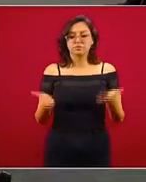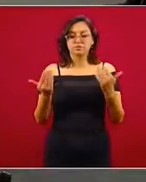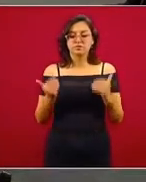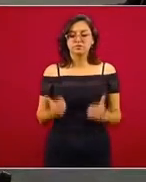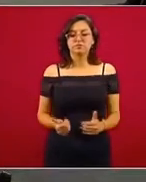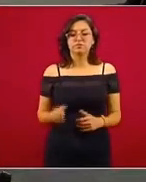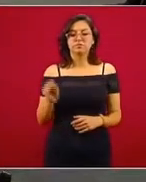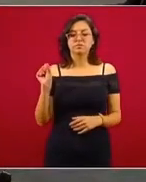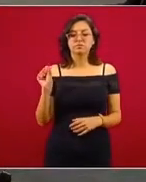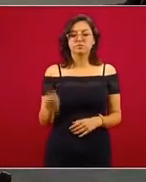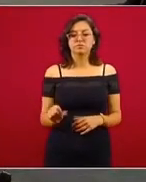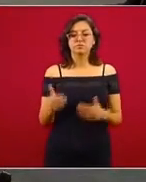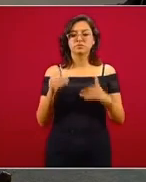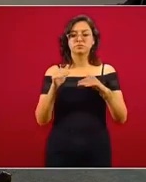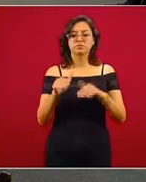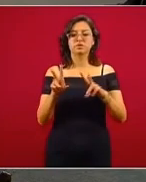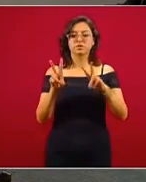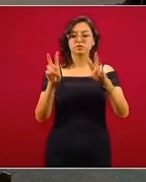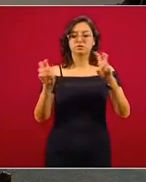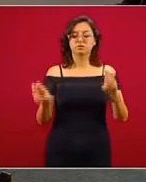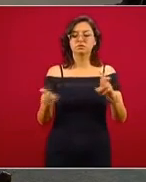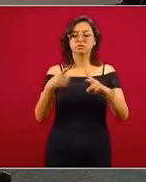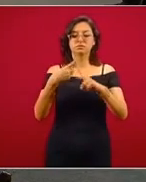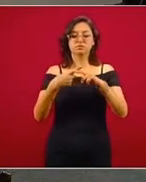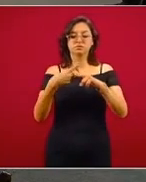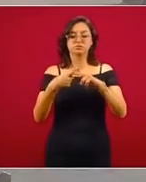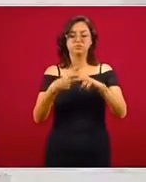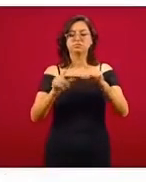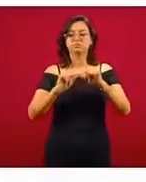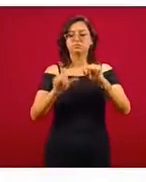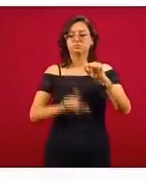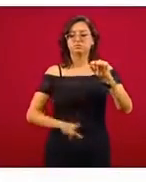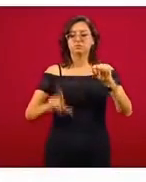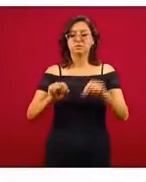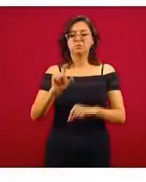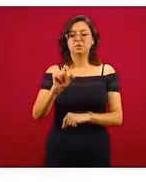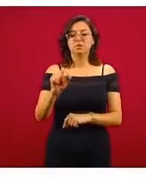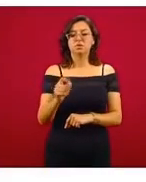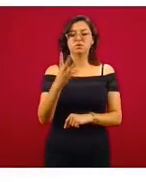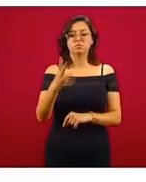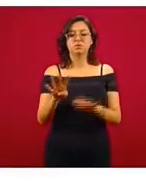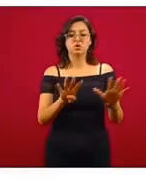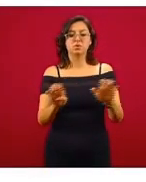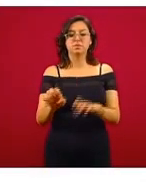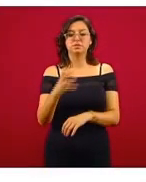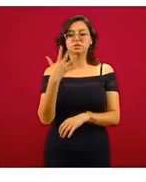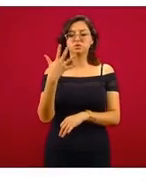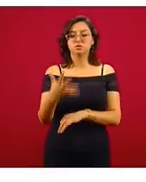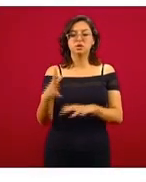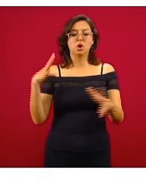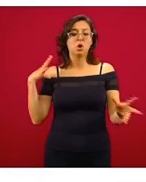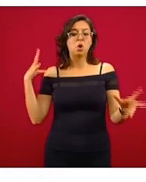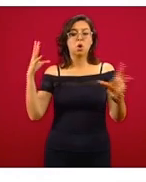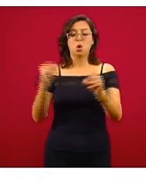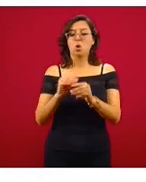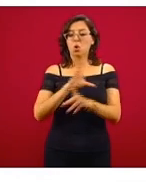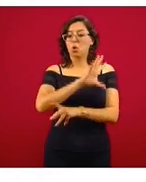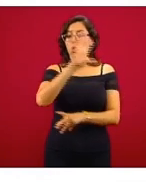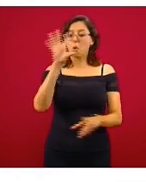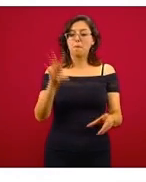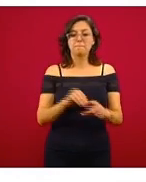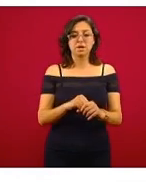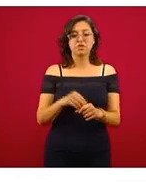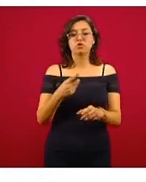cifras for para the el last día few de hoy en days. relación a las Today's estadísticas number del país. for 24.905 son los casos Mexico confirmados